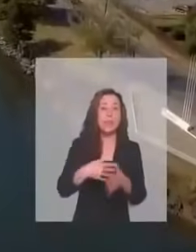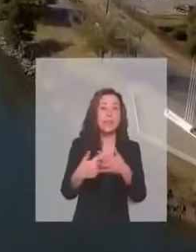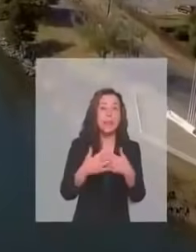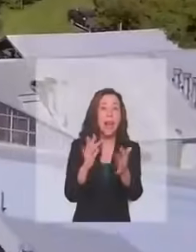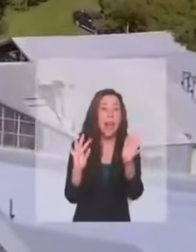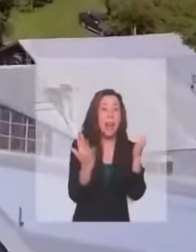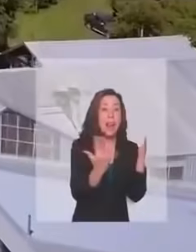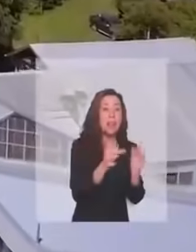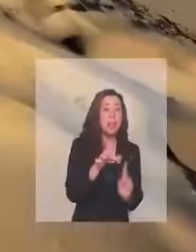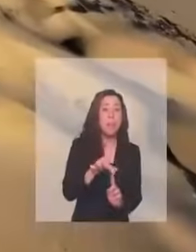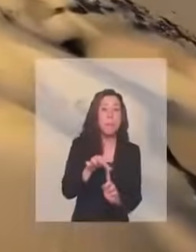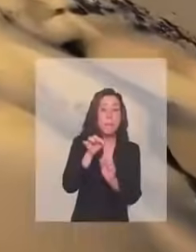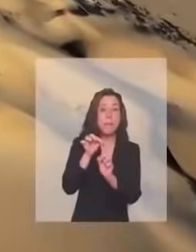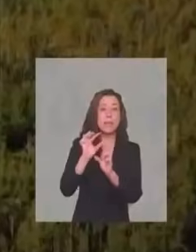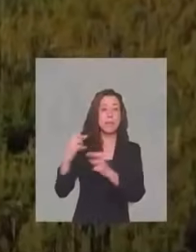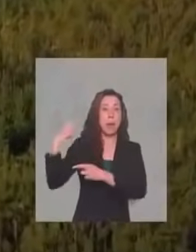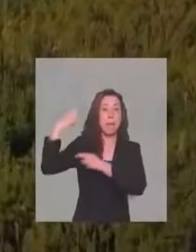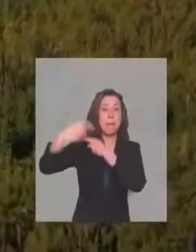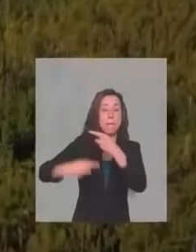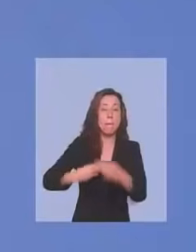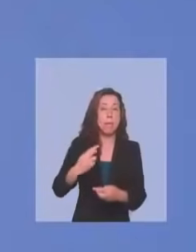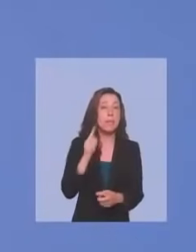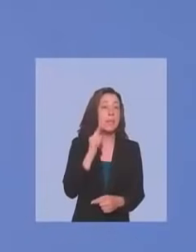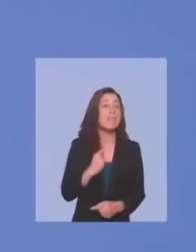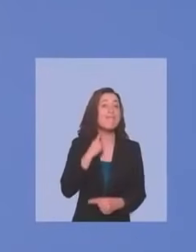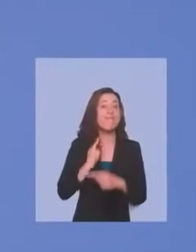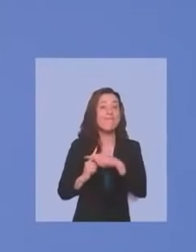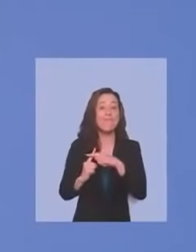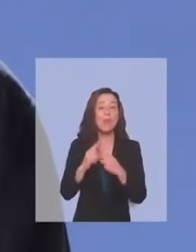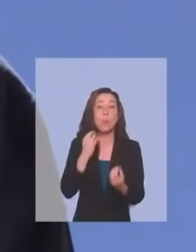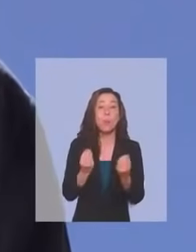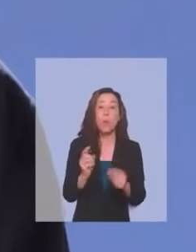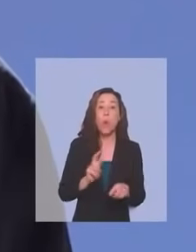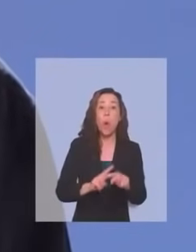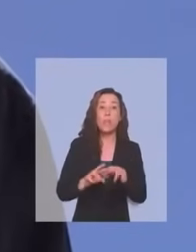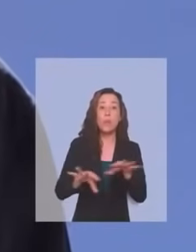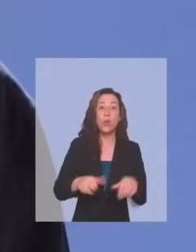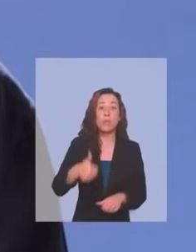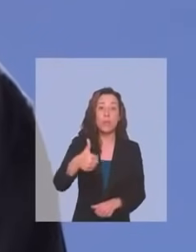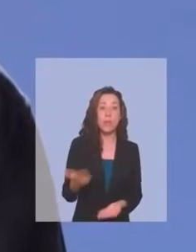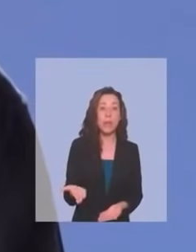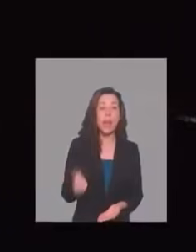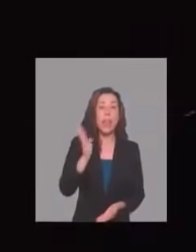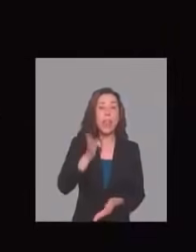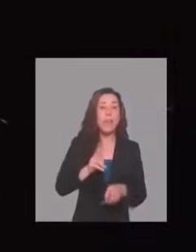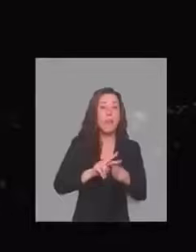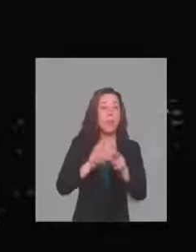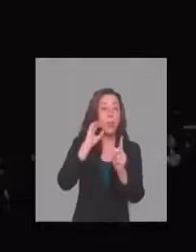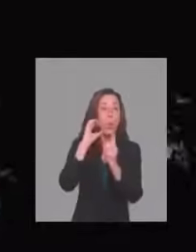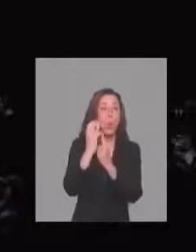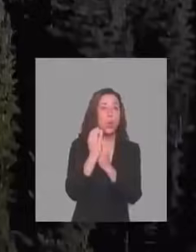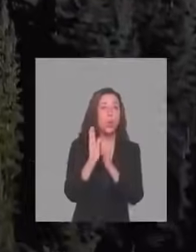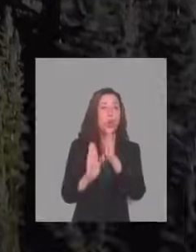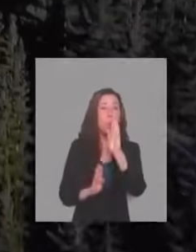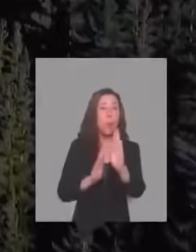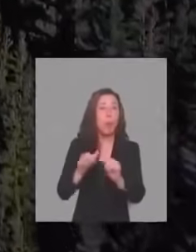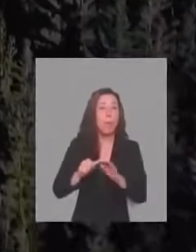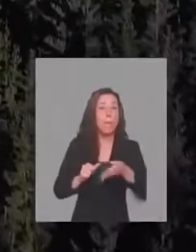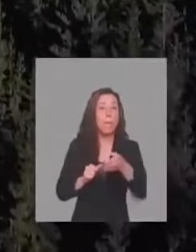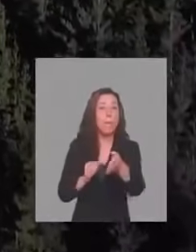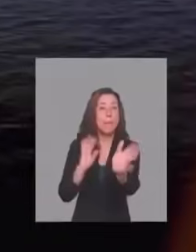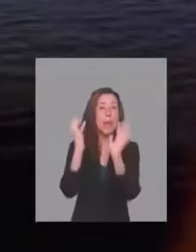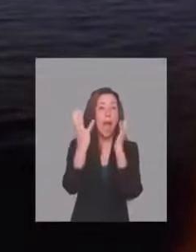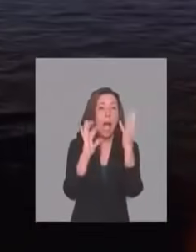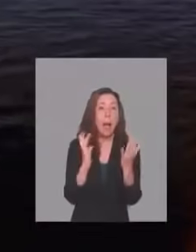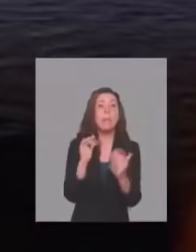nuestra naturaleza es nuestro principal patrimonio. Lo estamos sacrificando porque no hacemos lo correcto. Tenemos que generar una cultura de la